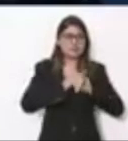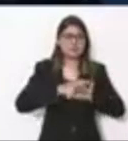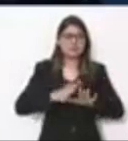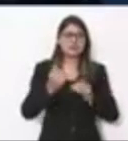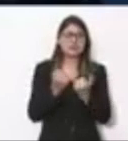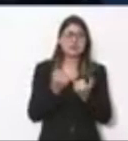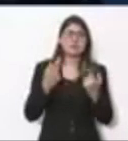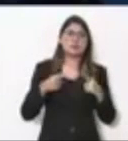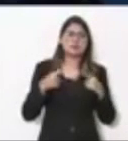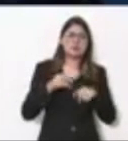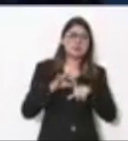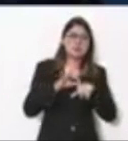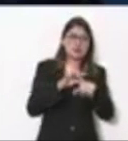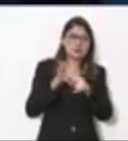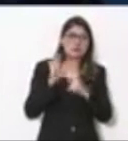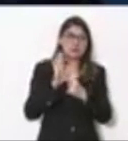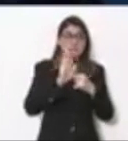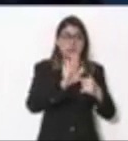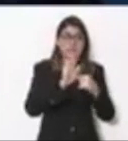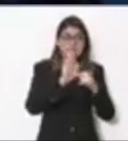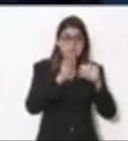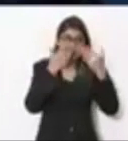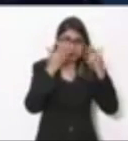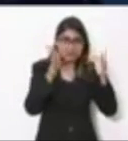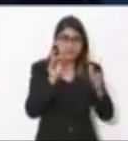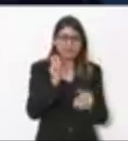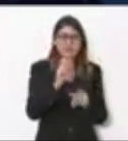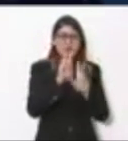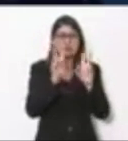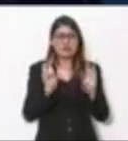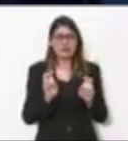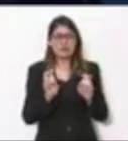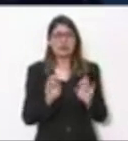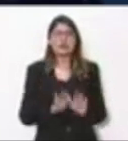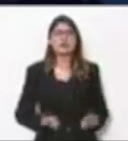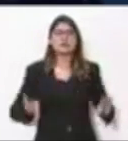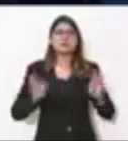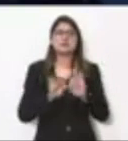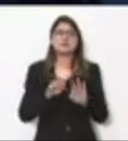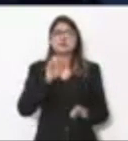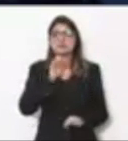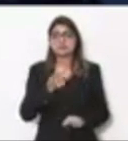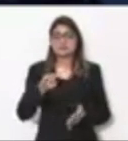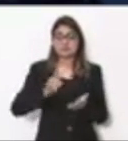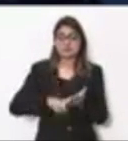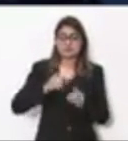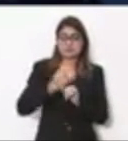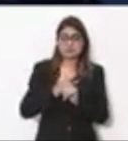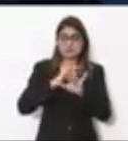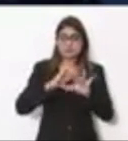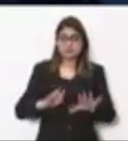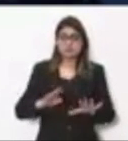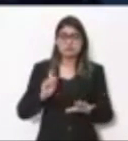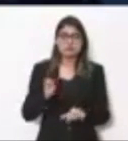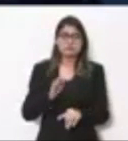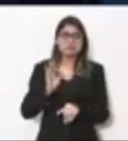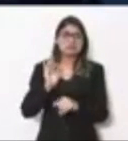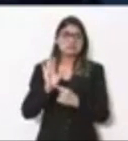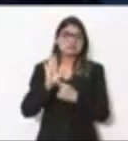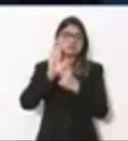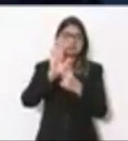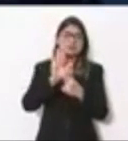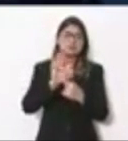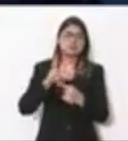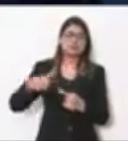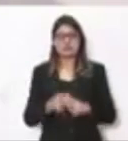orientar a la población sobre un tema importante y que la información está en posesión de los sujetos